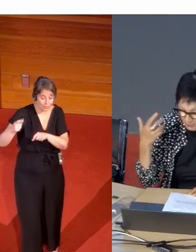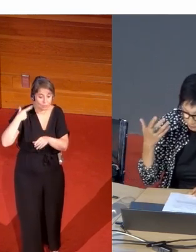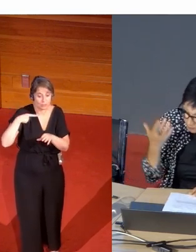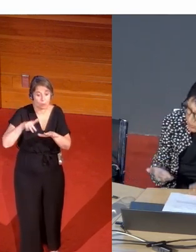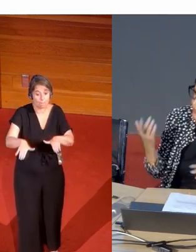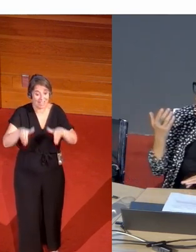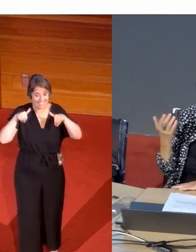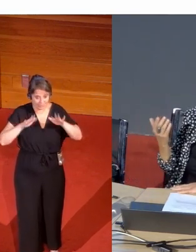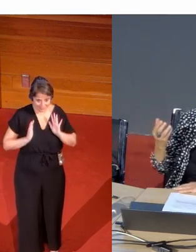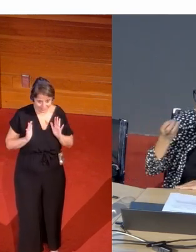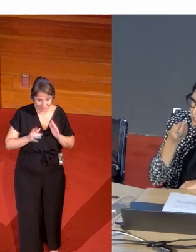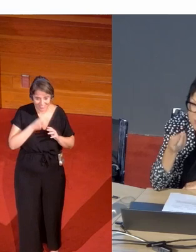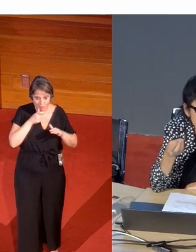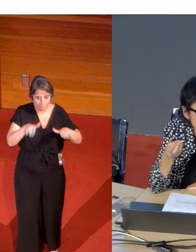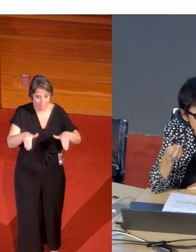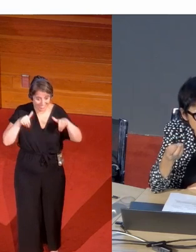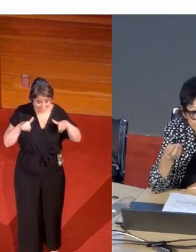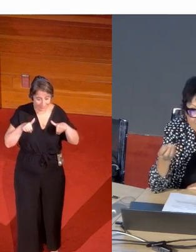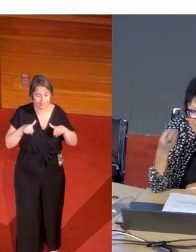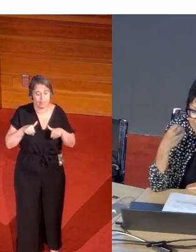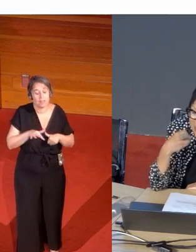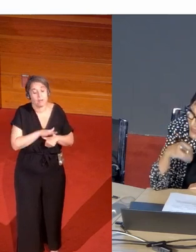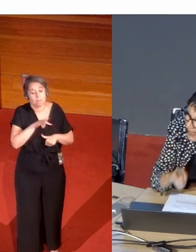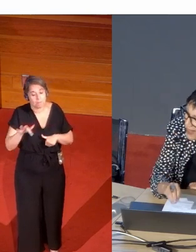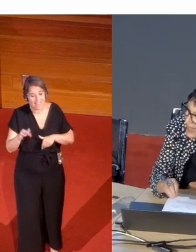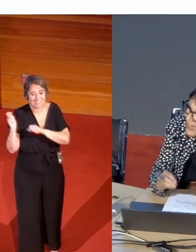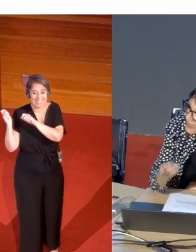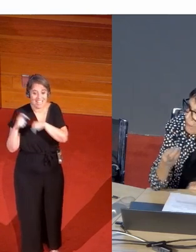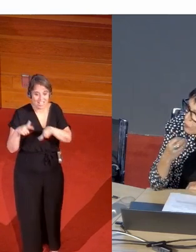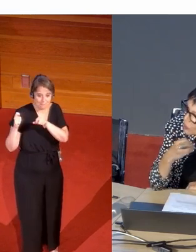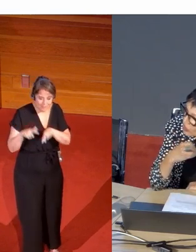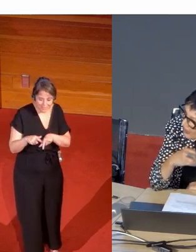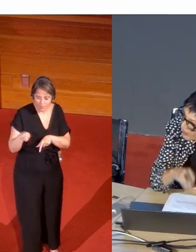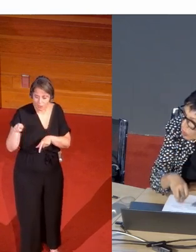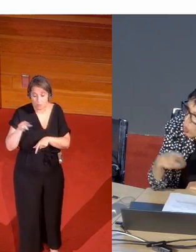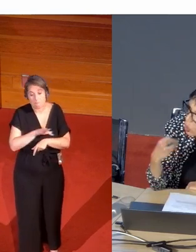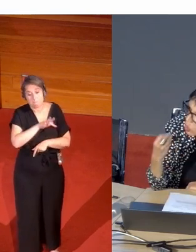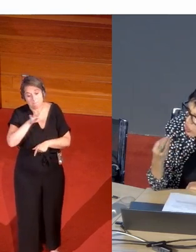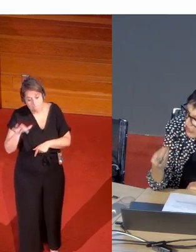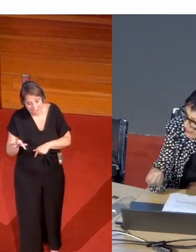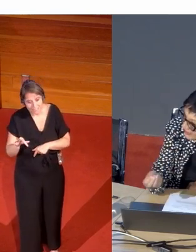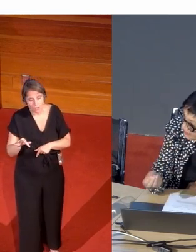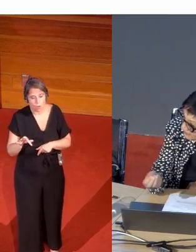brexit Pero además de la inmigración está esta frustración